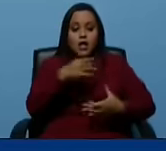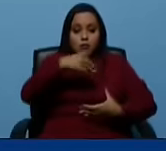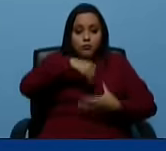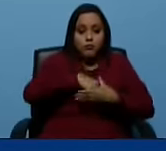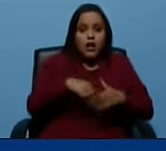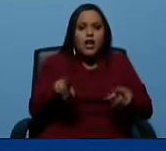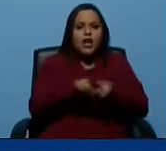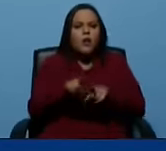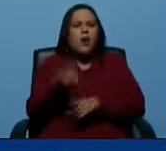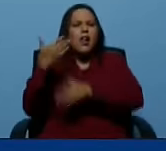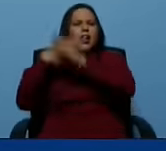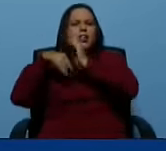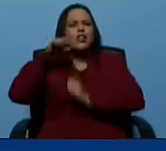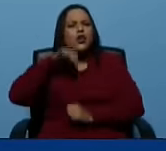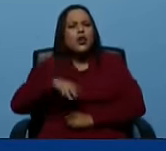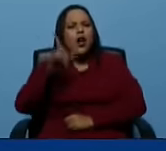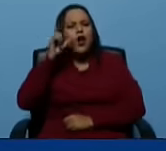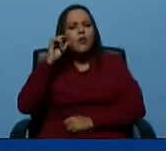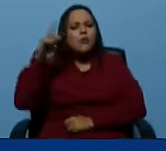Pedro Carmona Estanga,